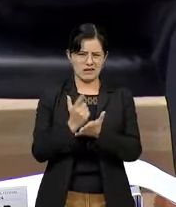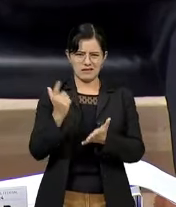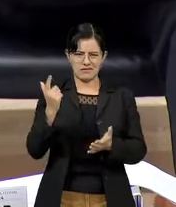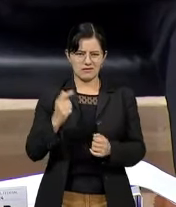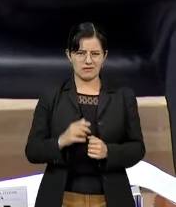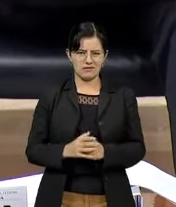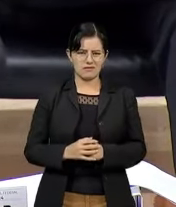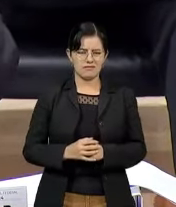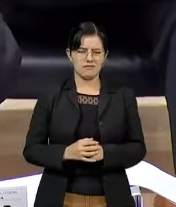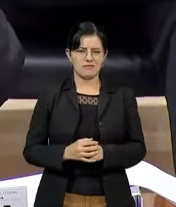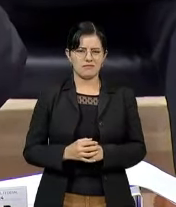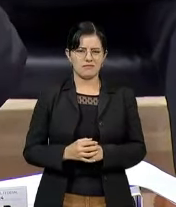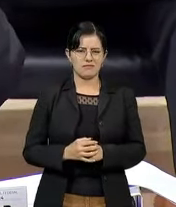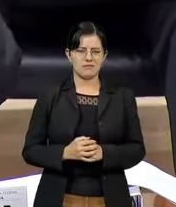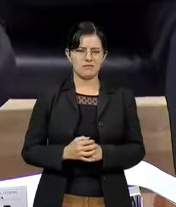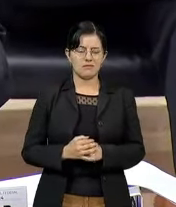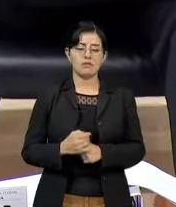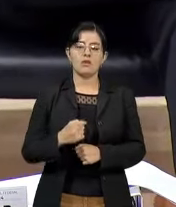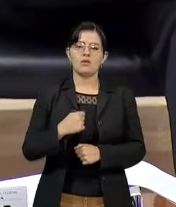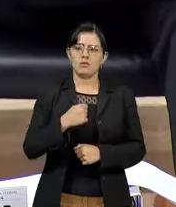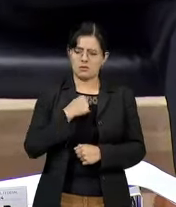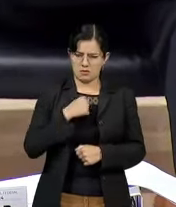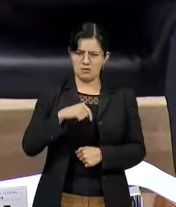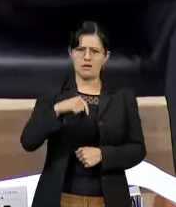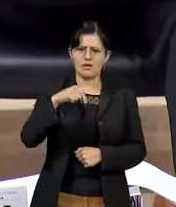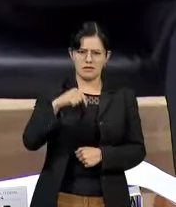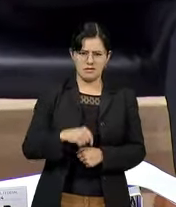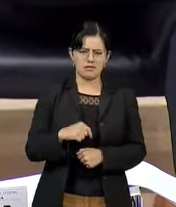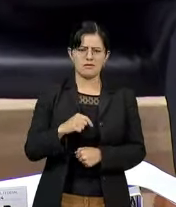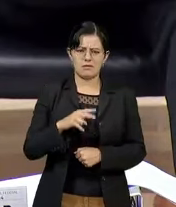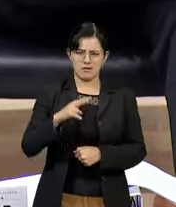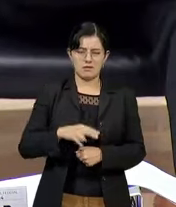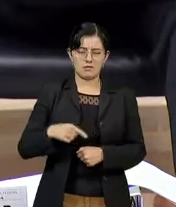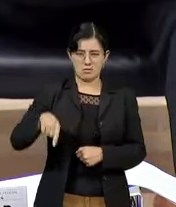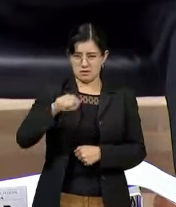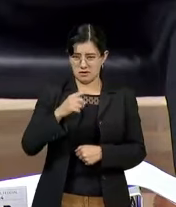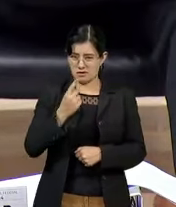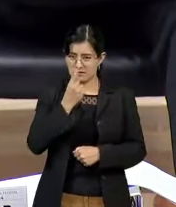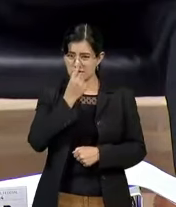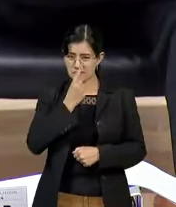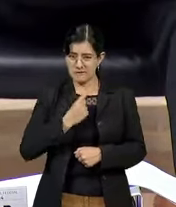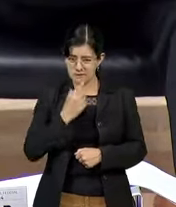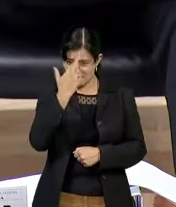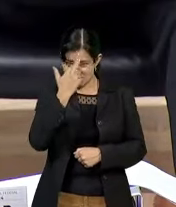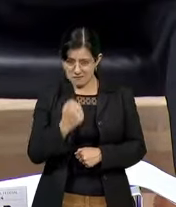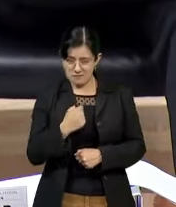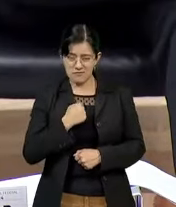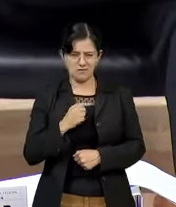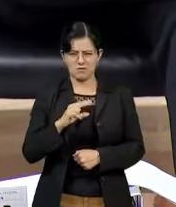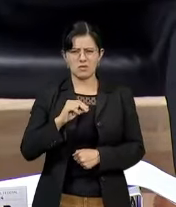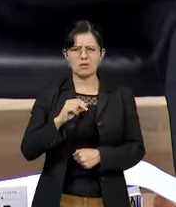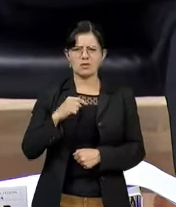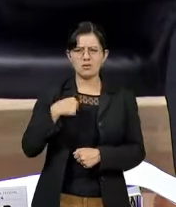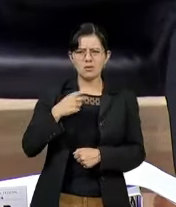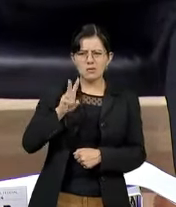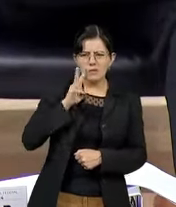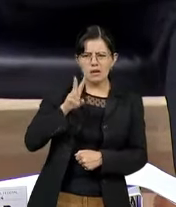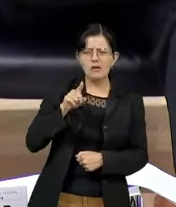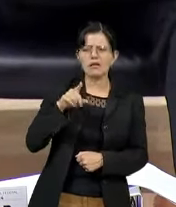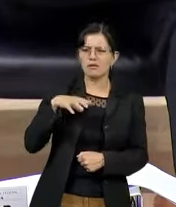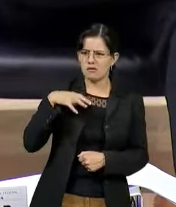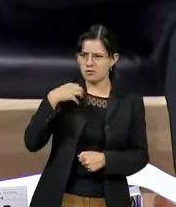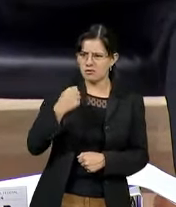gravísimo yo aquí reconozco cuando hay y no porque nos den la razón o no reconozco cuando hay un esfuerzo hay un